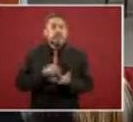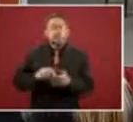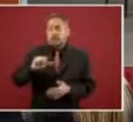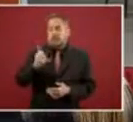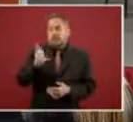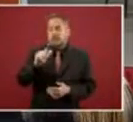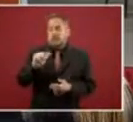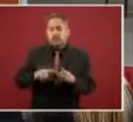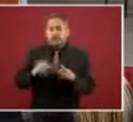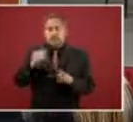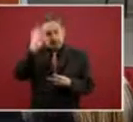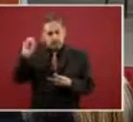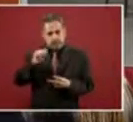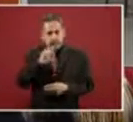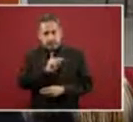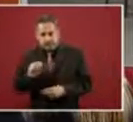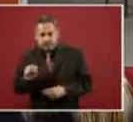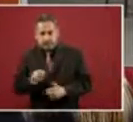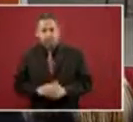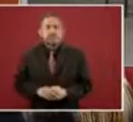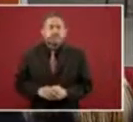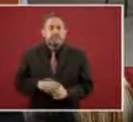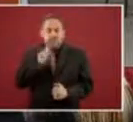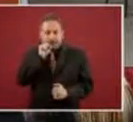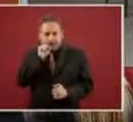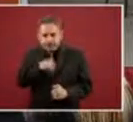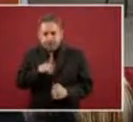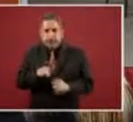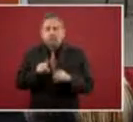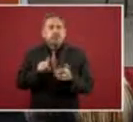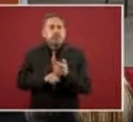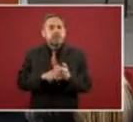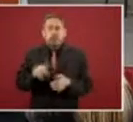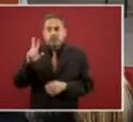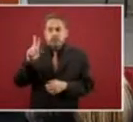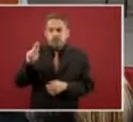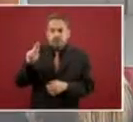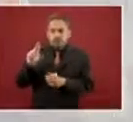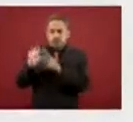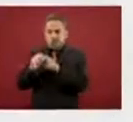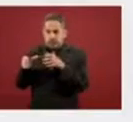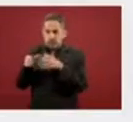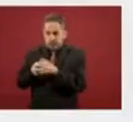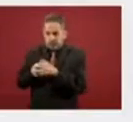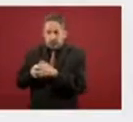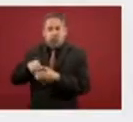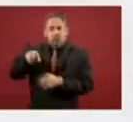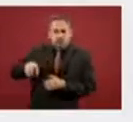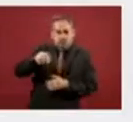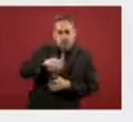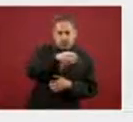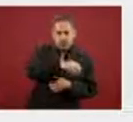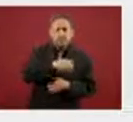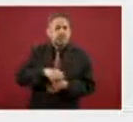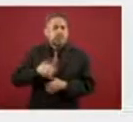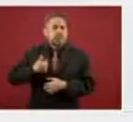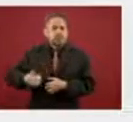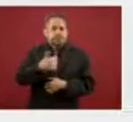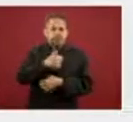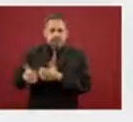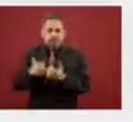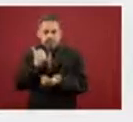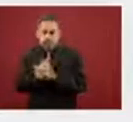Morelia. Asimismo, tuvimos la participación de 80 comités comunitarios en cada una de en este conjunto de